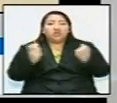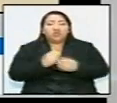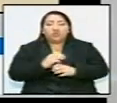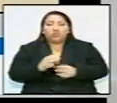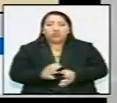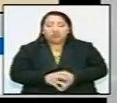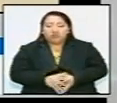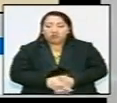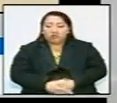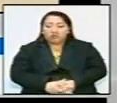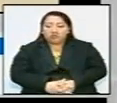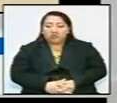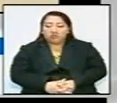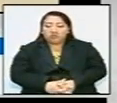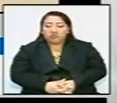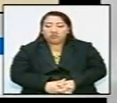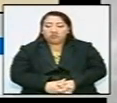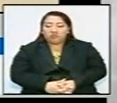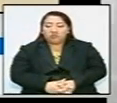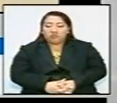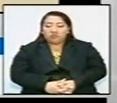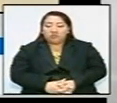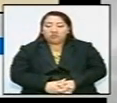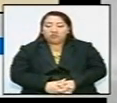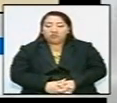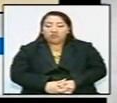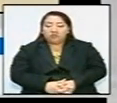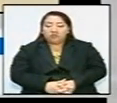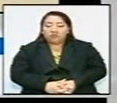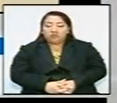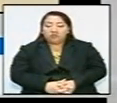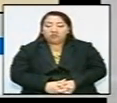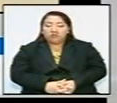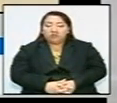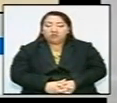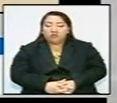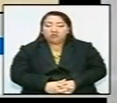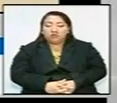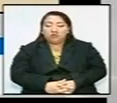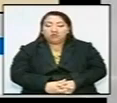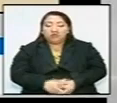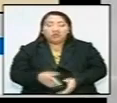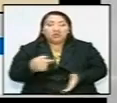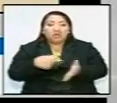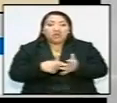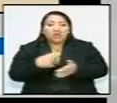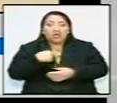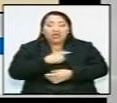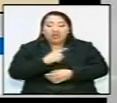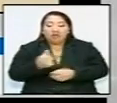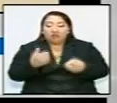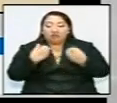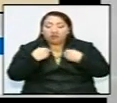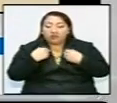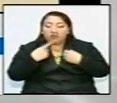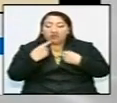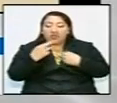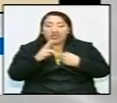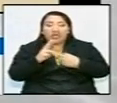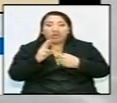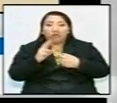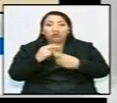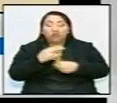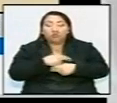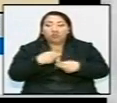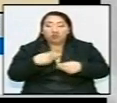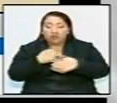congresal. Siguiente diapositiva. Ahí pueden ver que la jefa del Departamento de Recursos